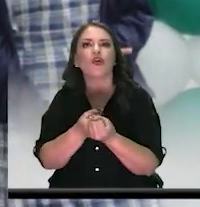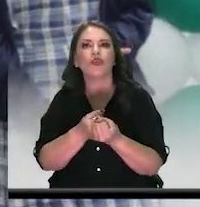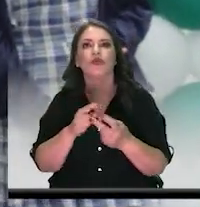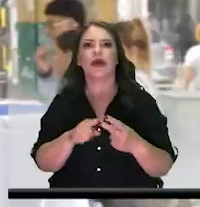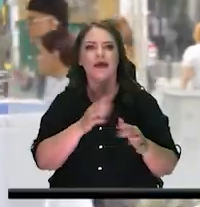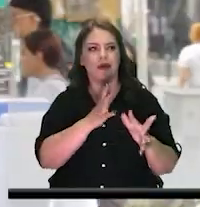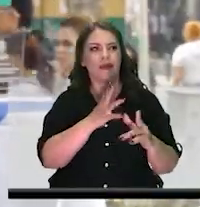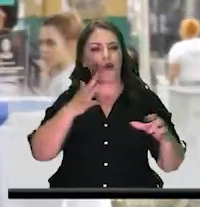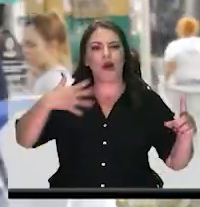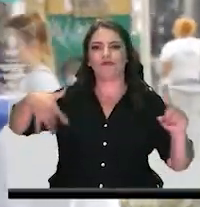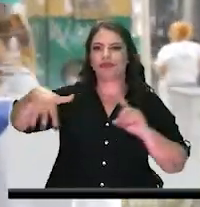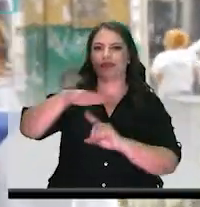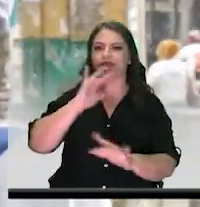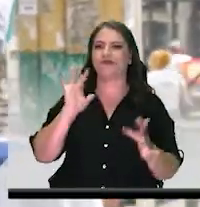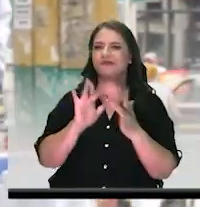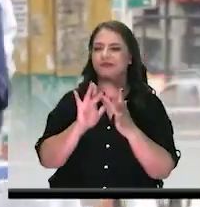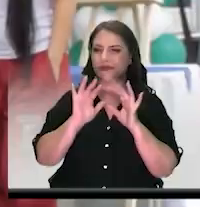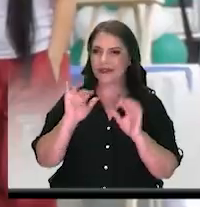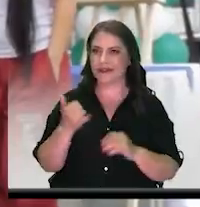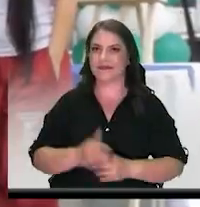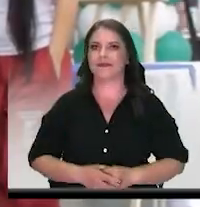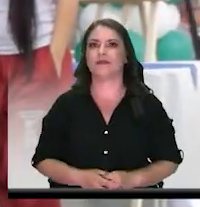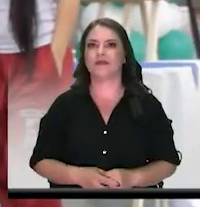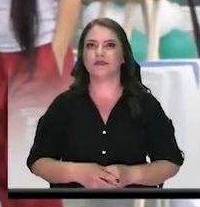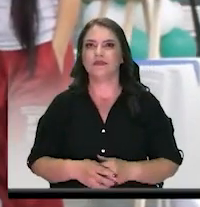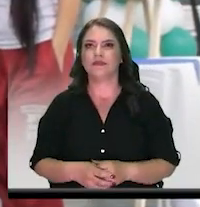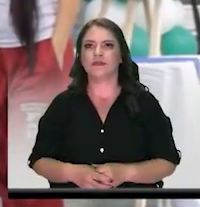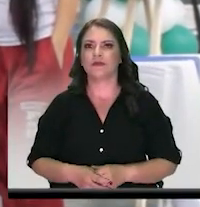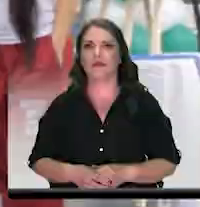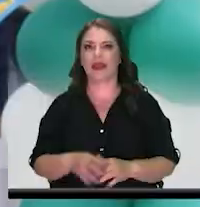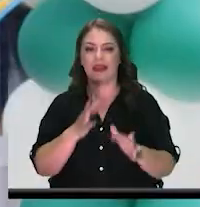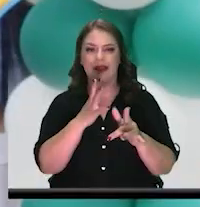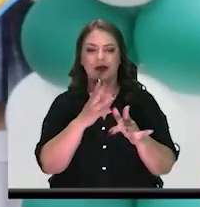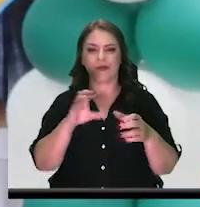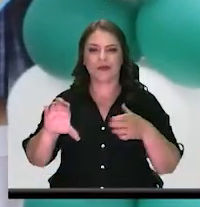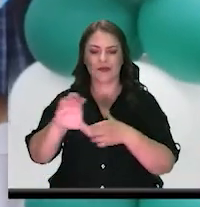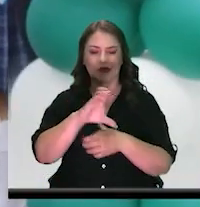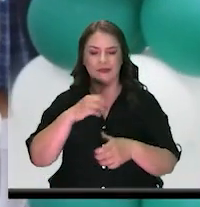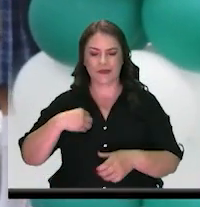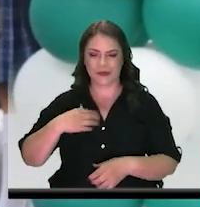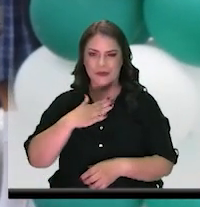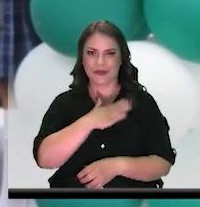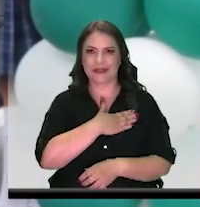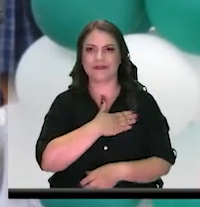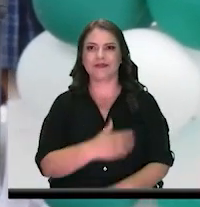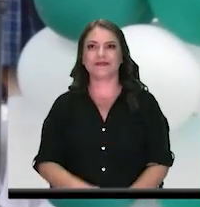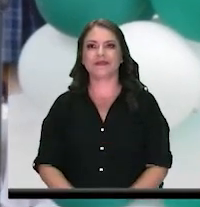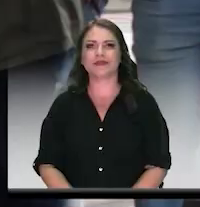ambientalmente sostenible. Itagüí, ciudad de oportunidades.